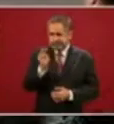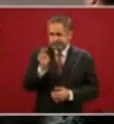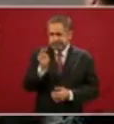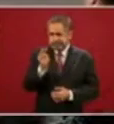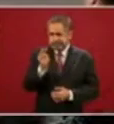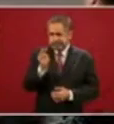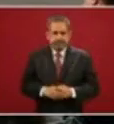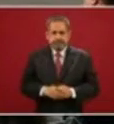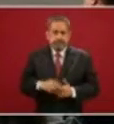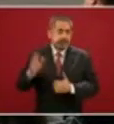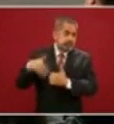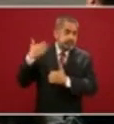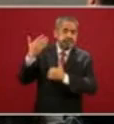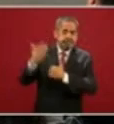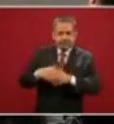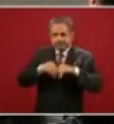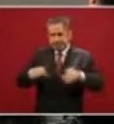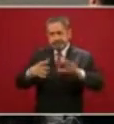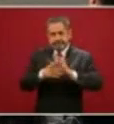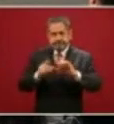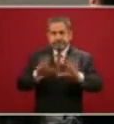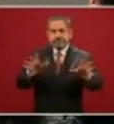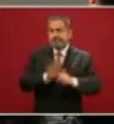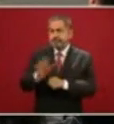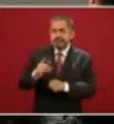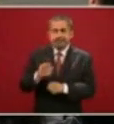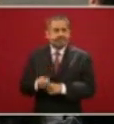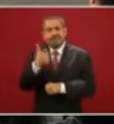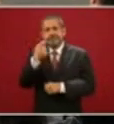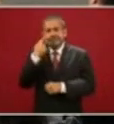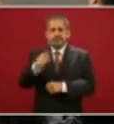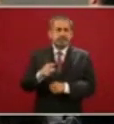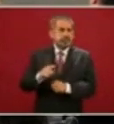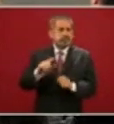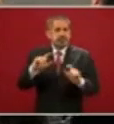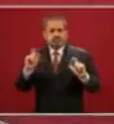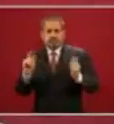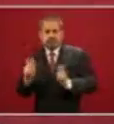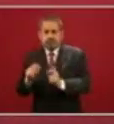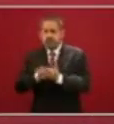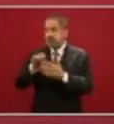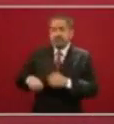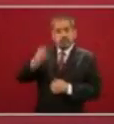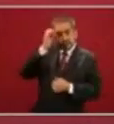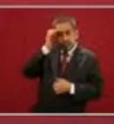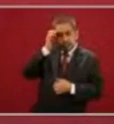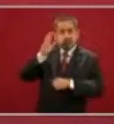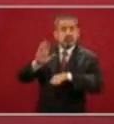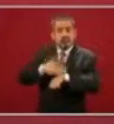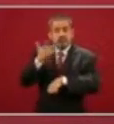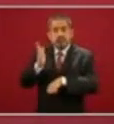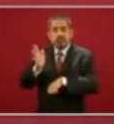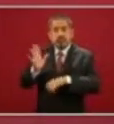Entonces ya vendrá el momento en que se esclarecerá cuál fue la fuerza principal que permitió, en el caso chino,